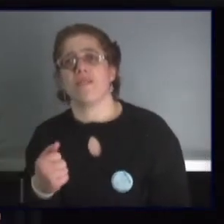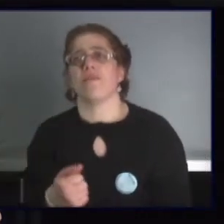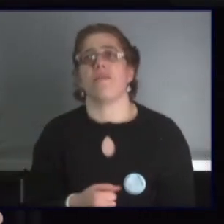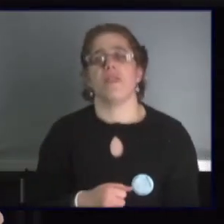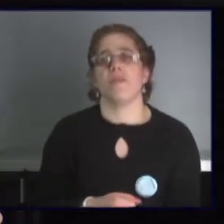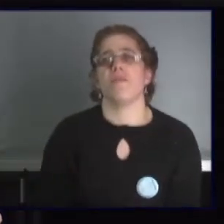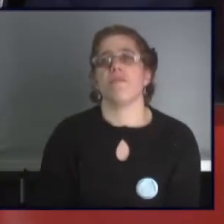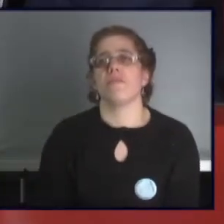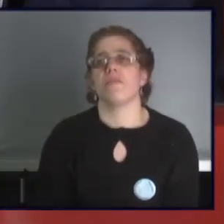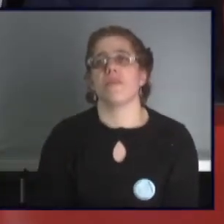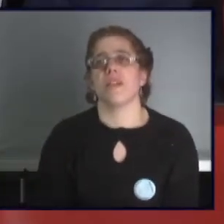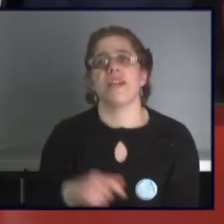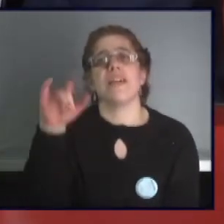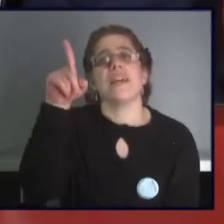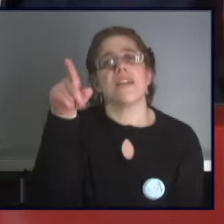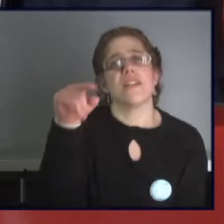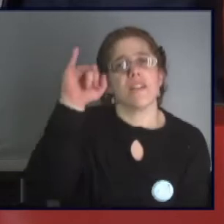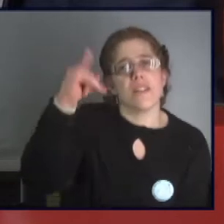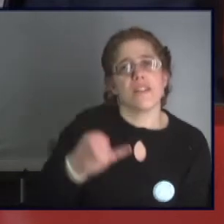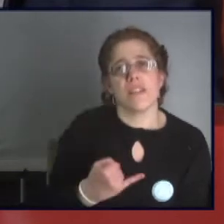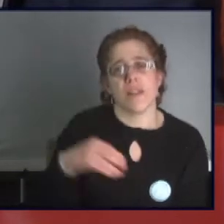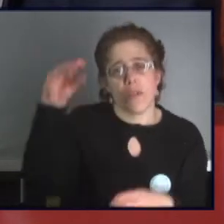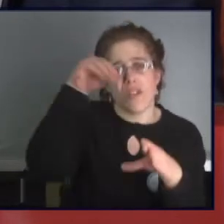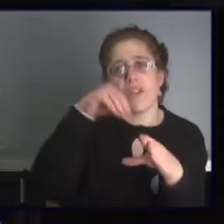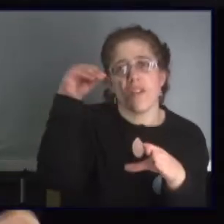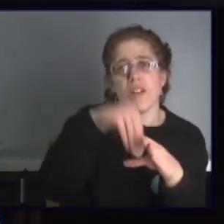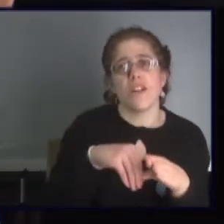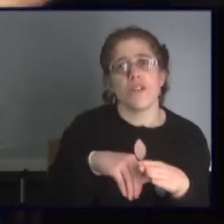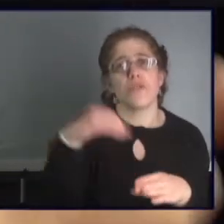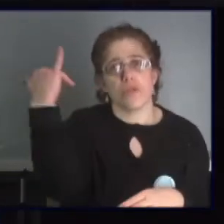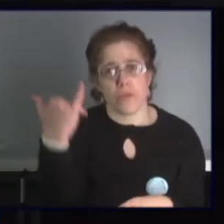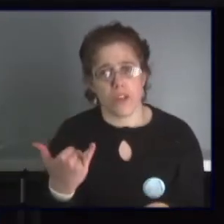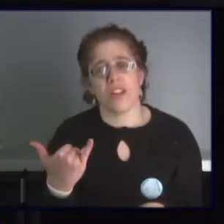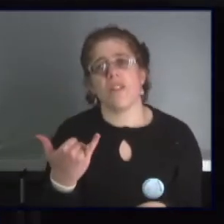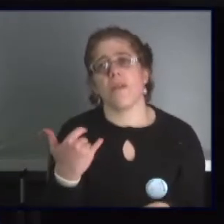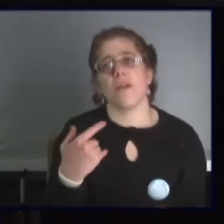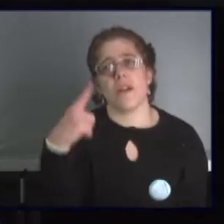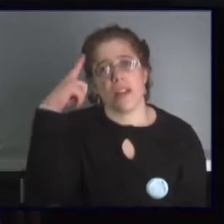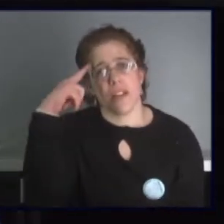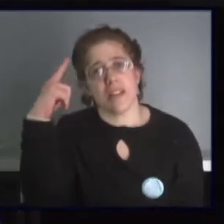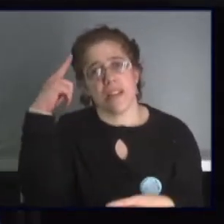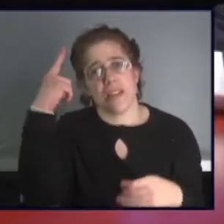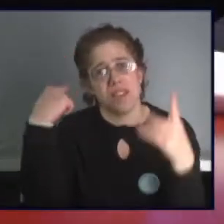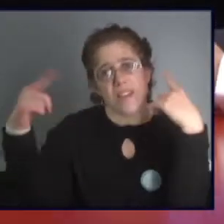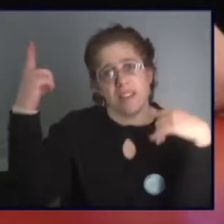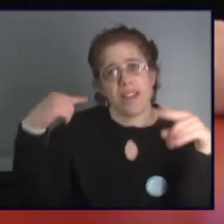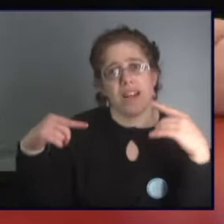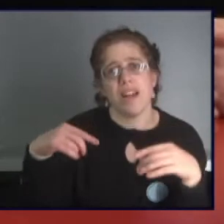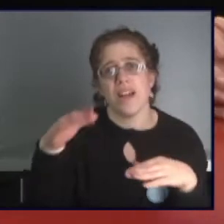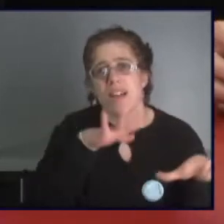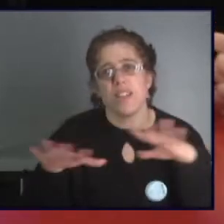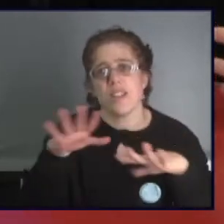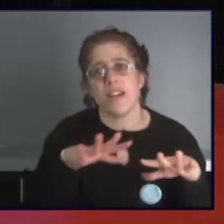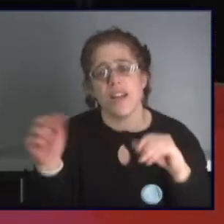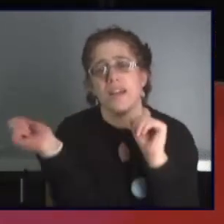esa aceptación ese caudal de votos que decir que tuvieron y que desean ampliar crees que que